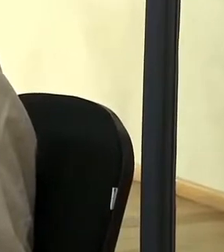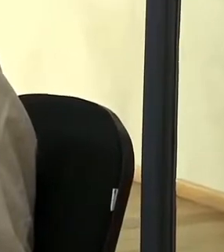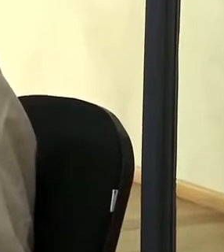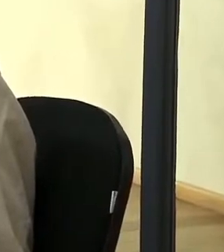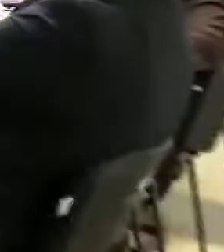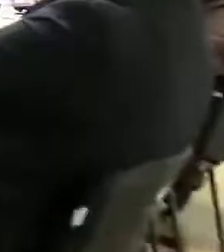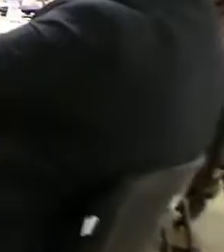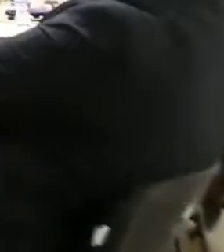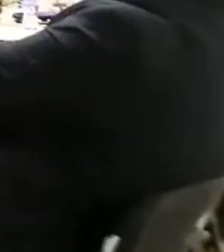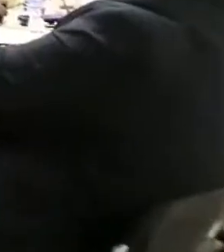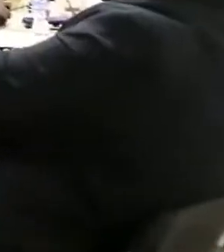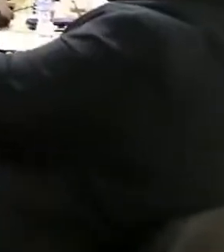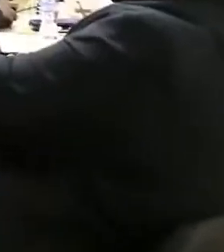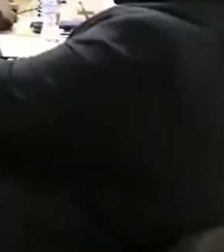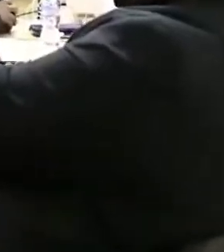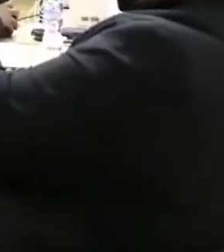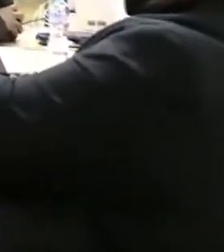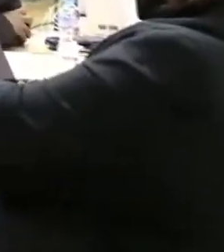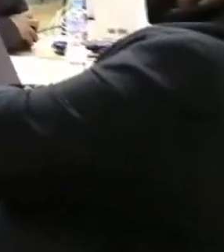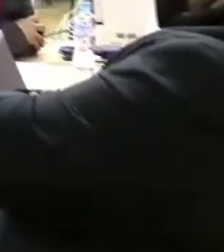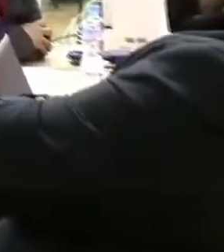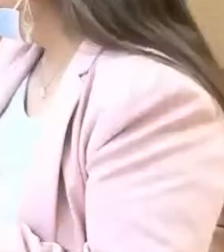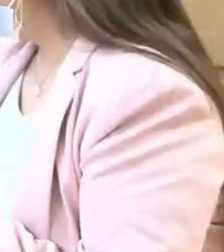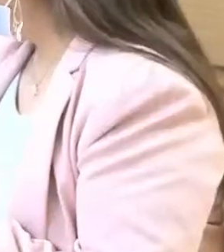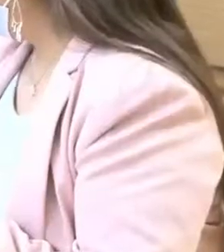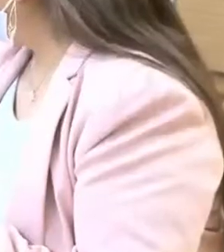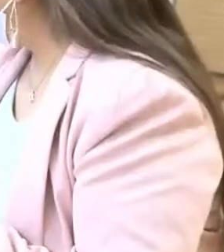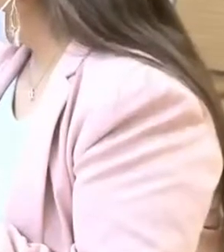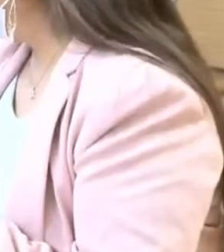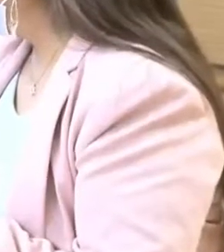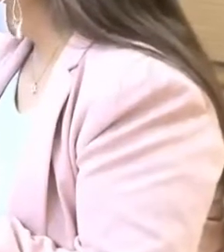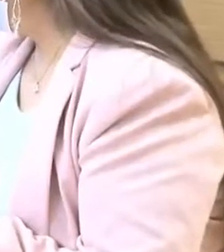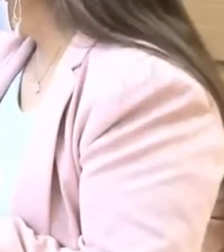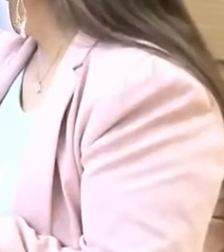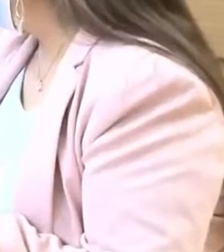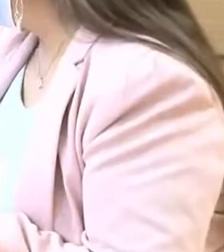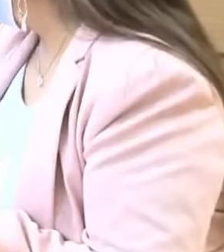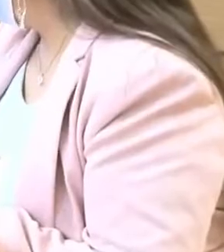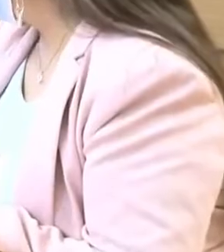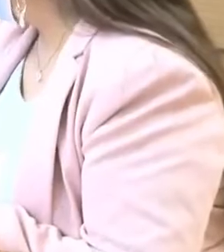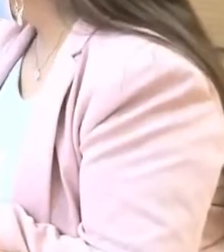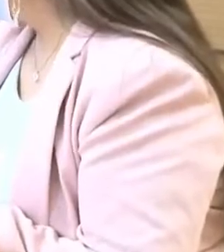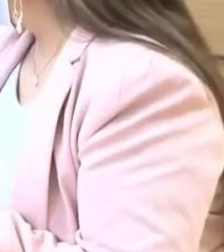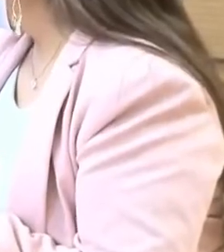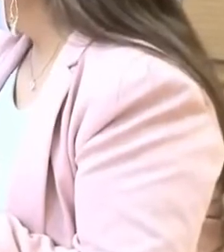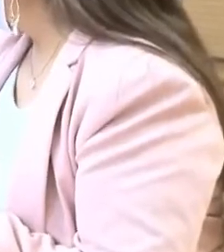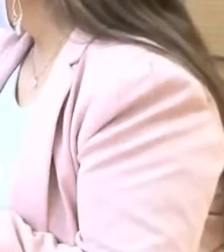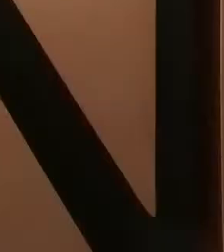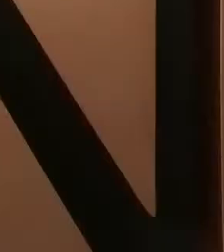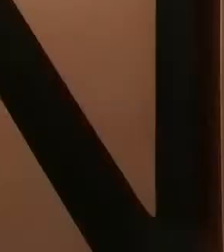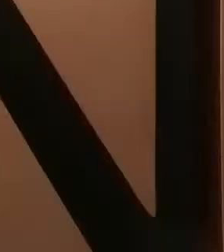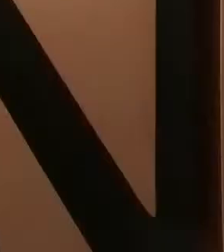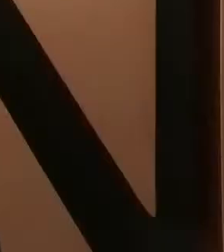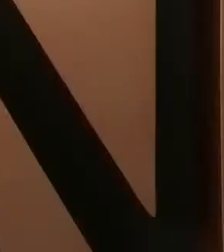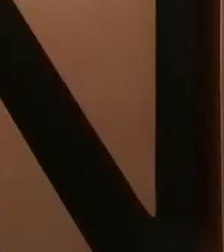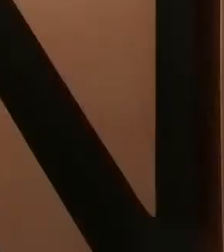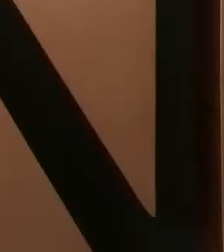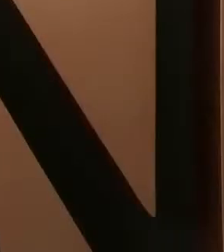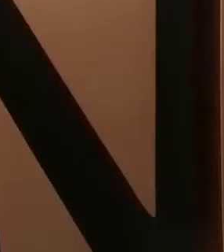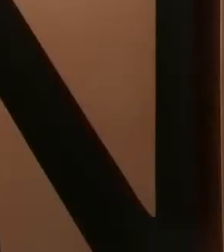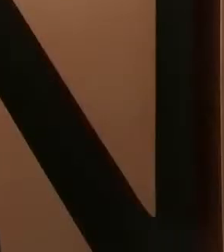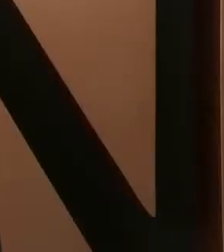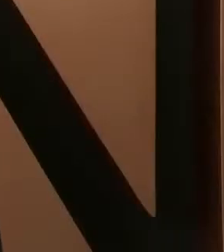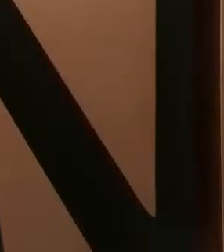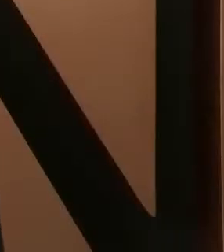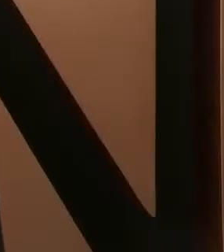del magisterio, 21% a integración de modelo curricular y 9% al rediseño de los libros de texto gratuitos. ¿Qué es lo que se